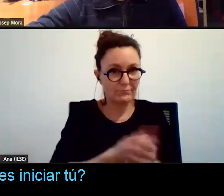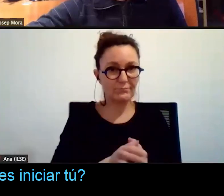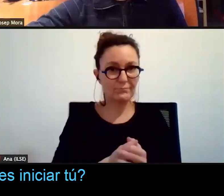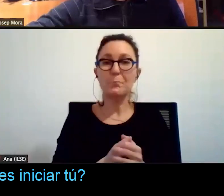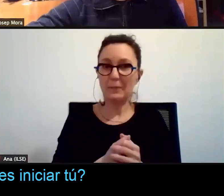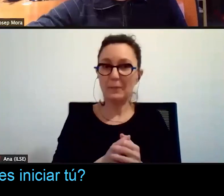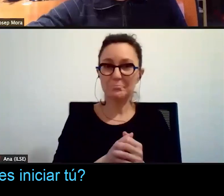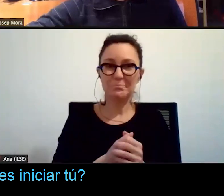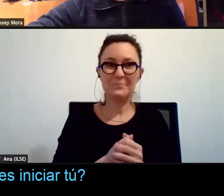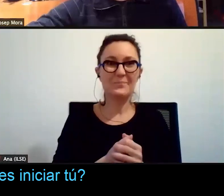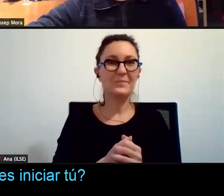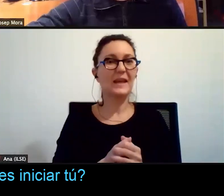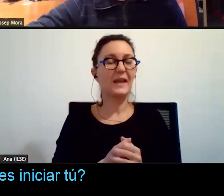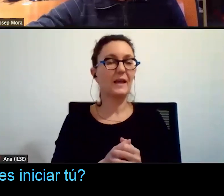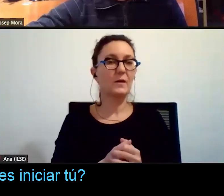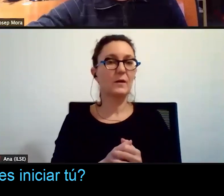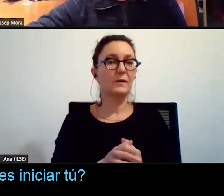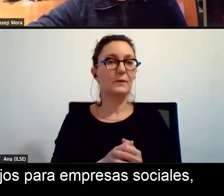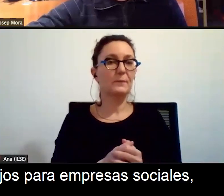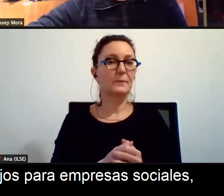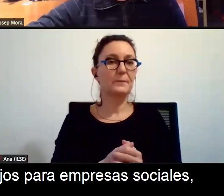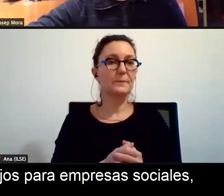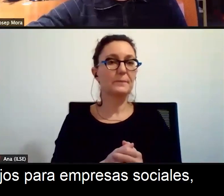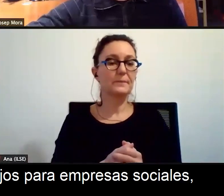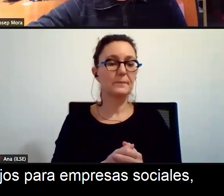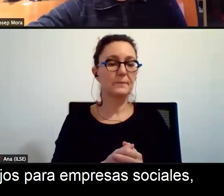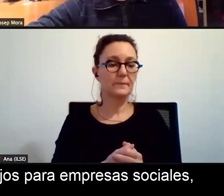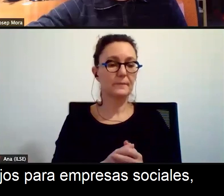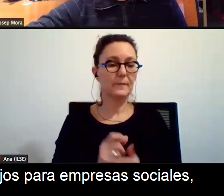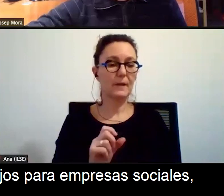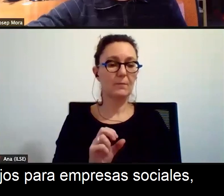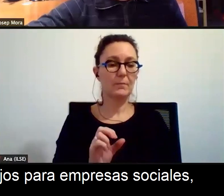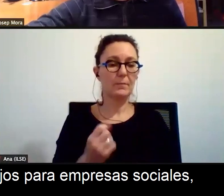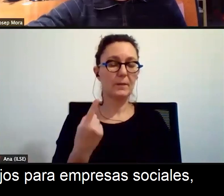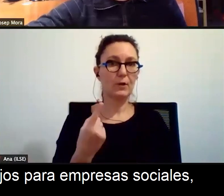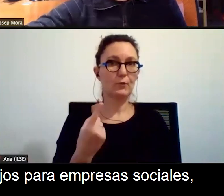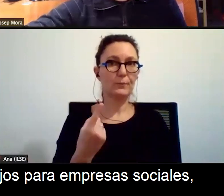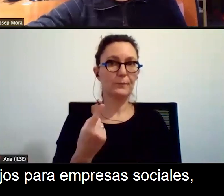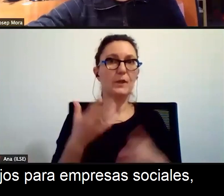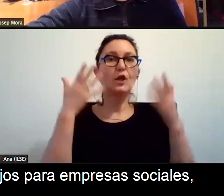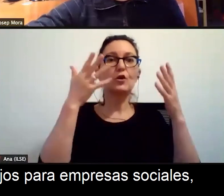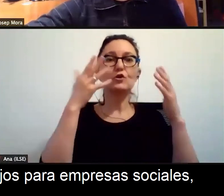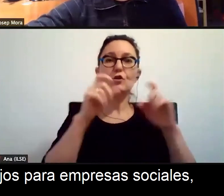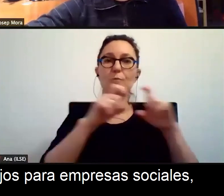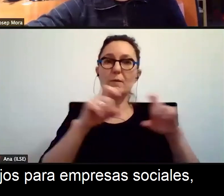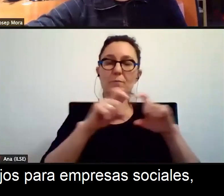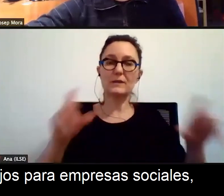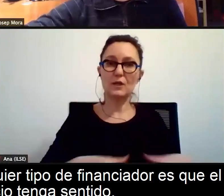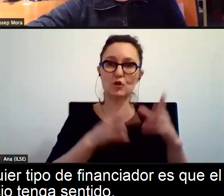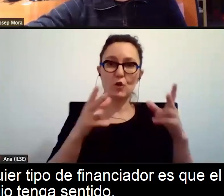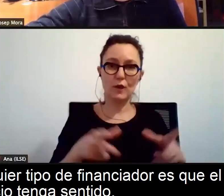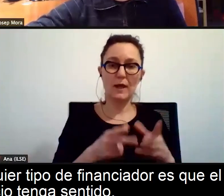Vale, sí. Pues bueno, primero, consejos para empresas sociales. Yo diría que lo